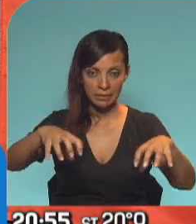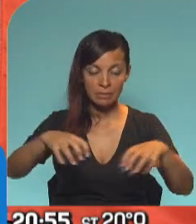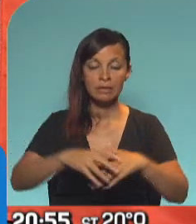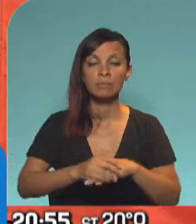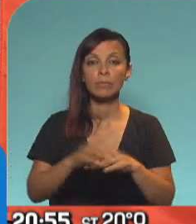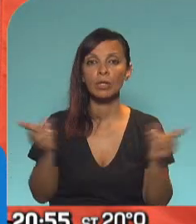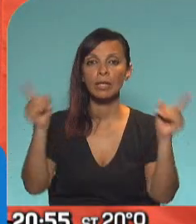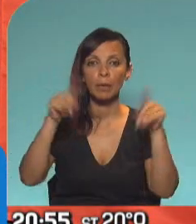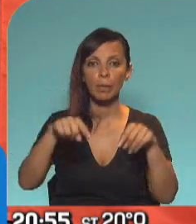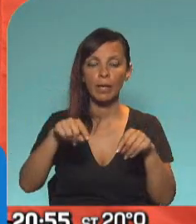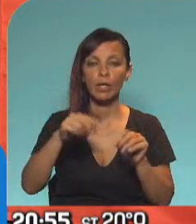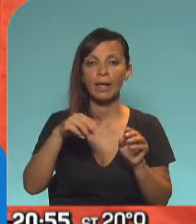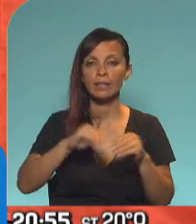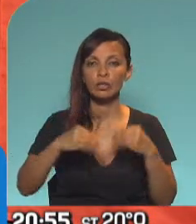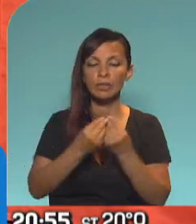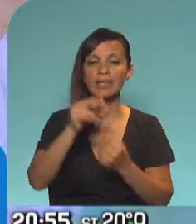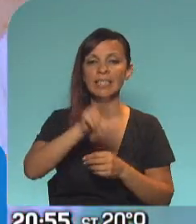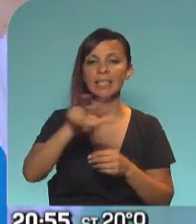en 33 emplazamientos.